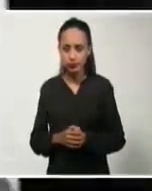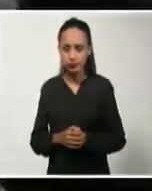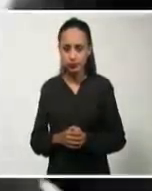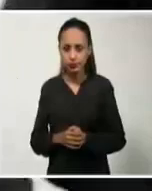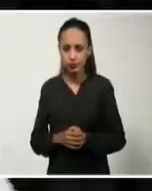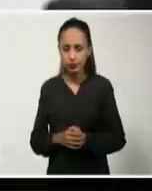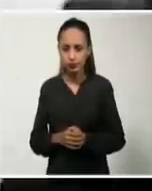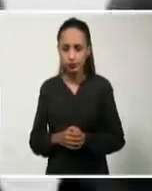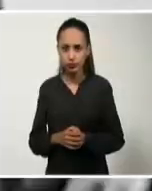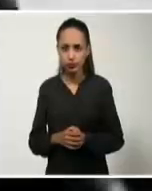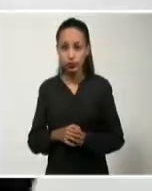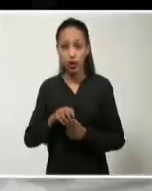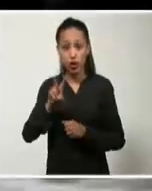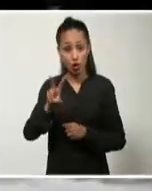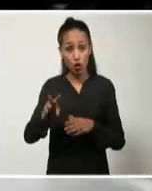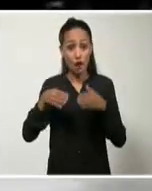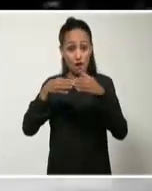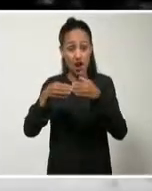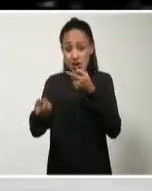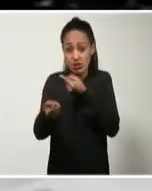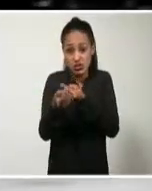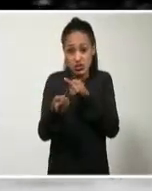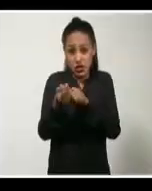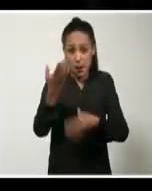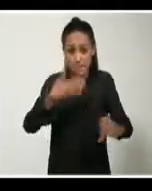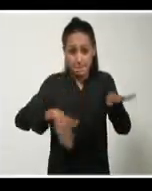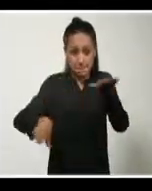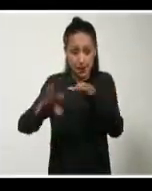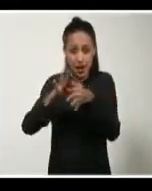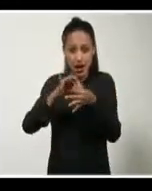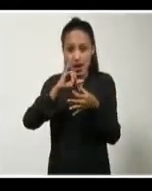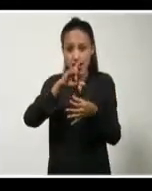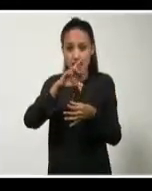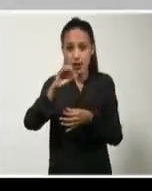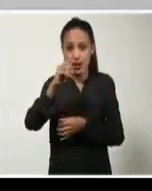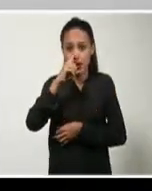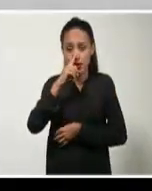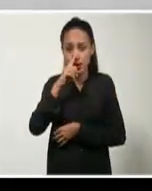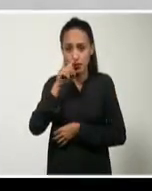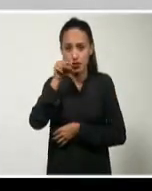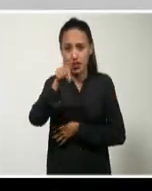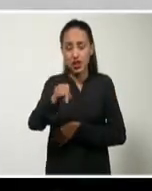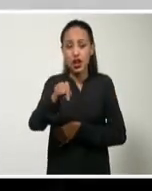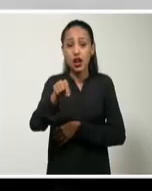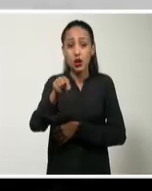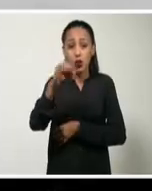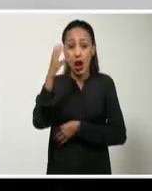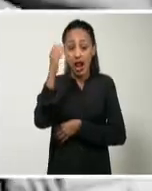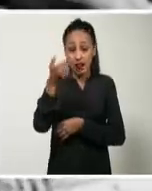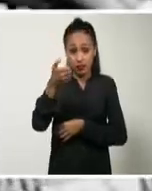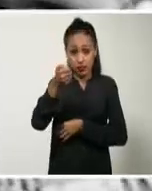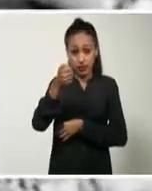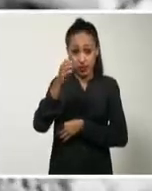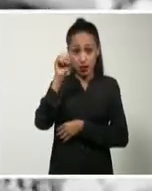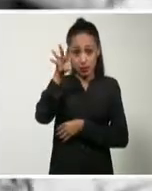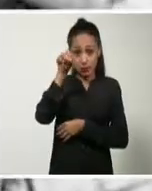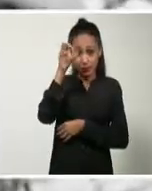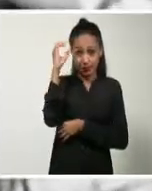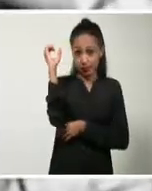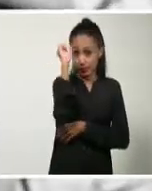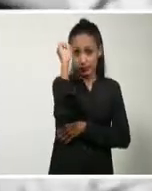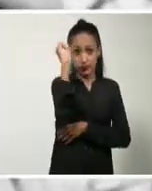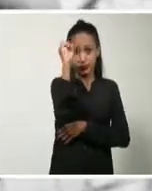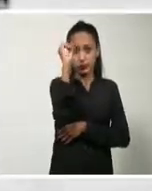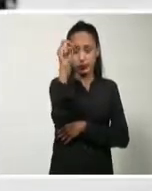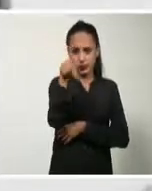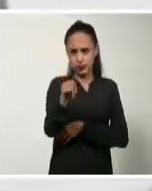dos barcas cerca de Playa Girón. Él es alto, con una linterna, haciéndole señales a los barcos. Y yo lo miro y digo, comandante,